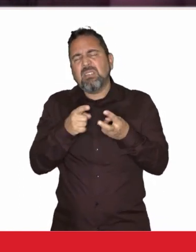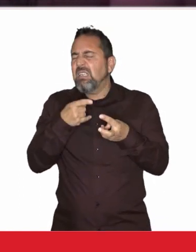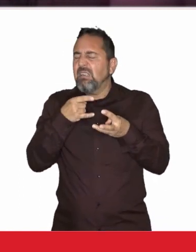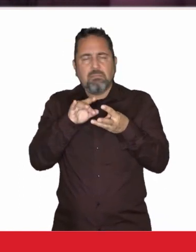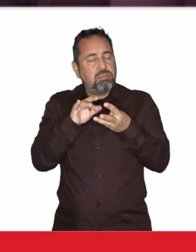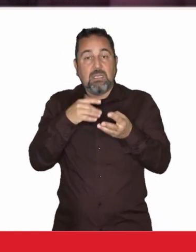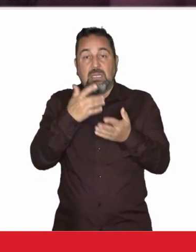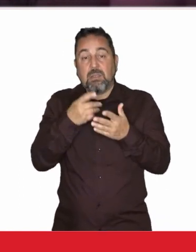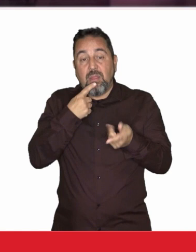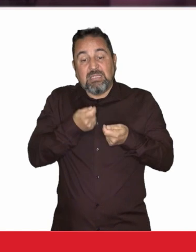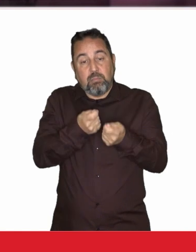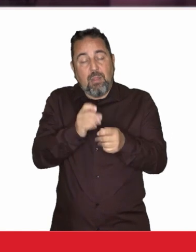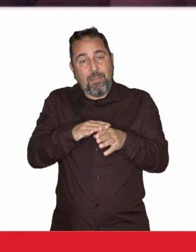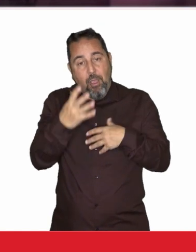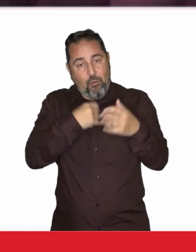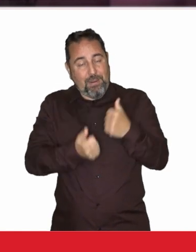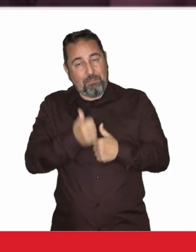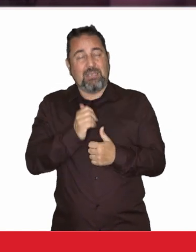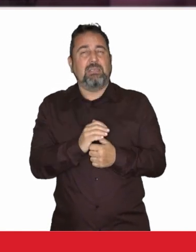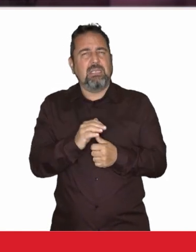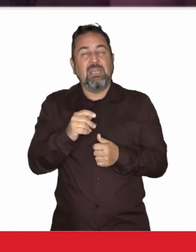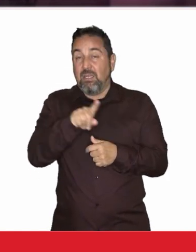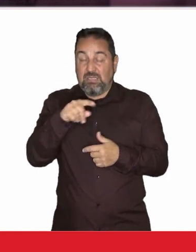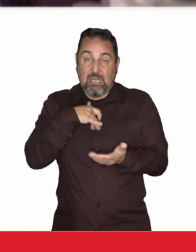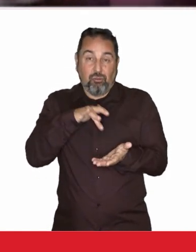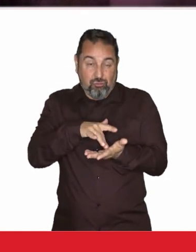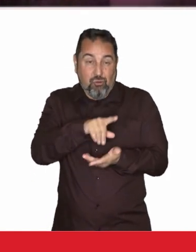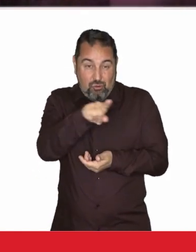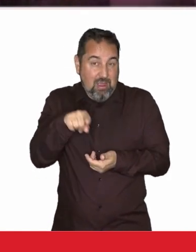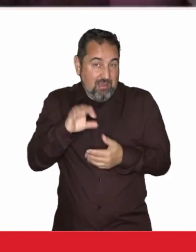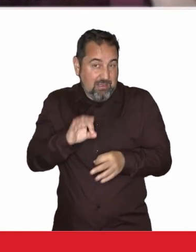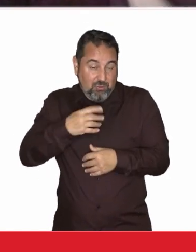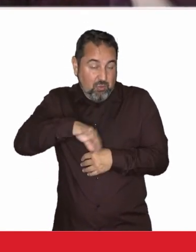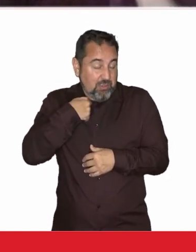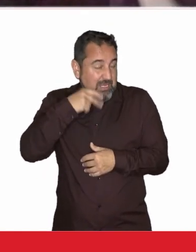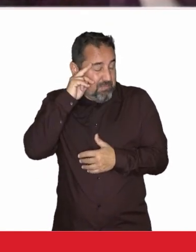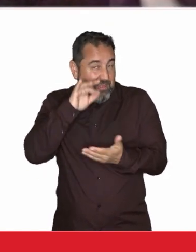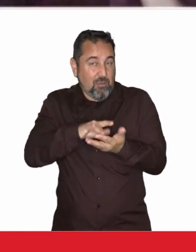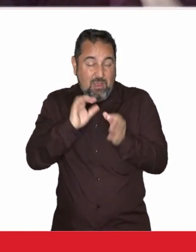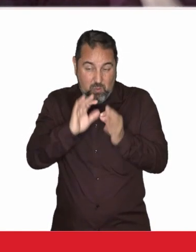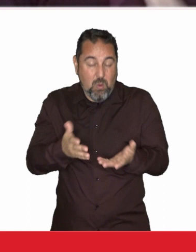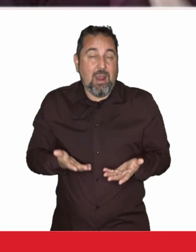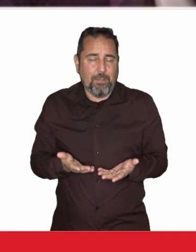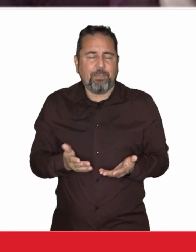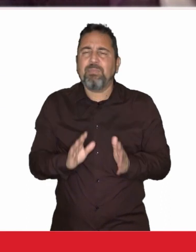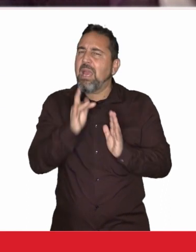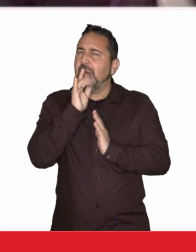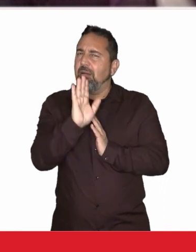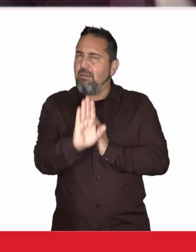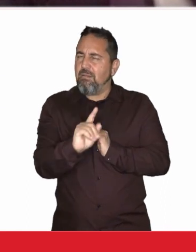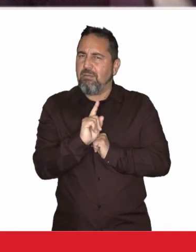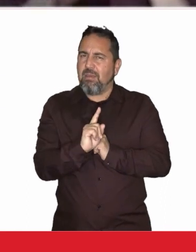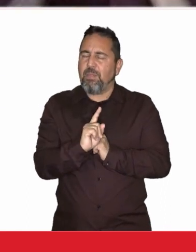un tipo de relación muy diferente cuando te están estimulando a que compren más. Esto seguro que ya lo habéis experimentado todas y todos. ¿Vale?